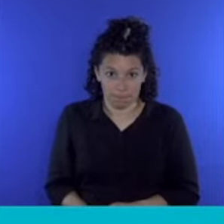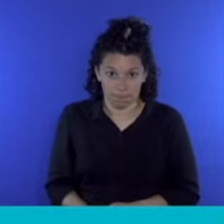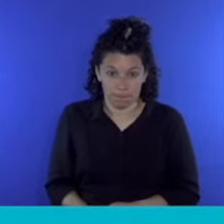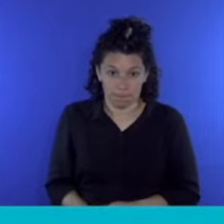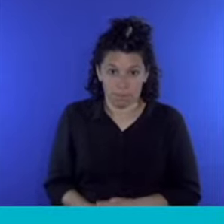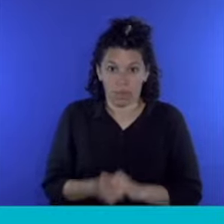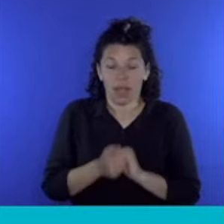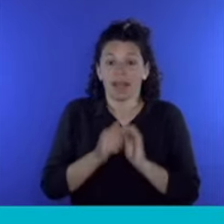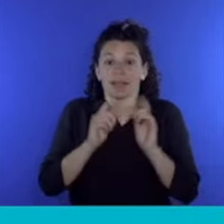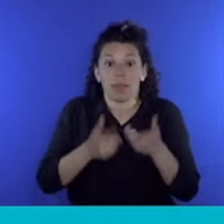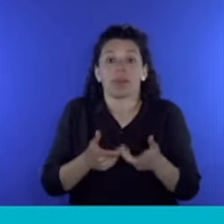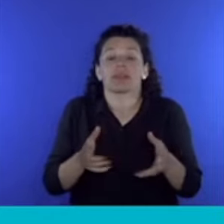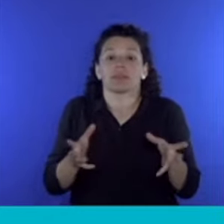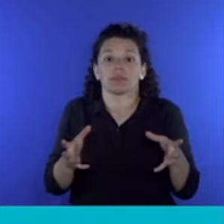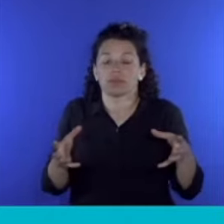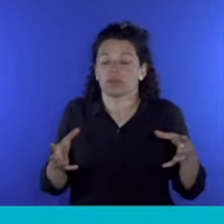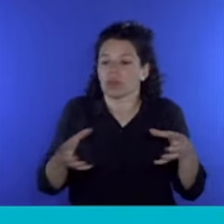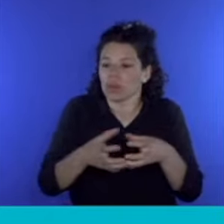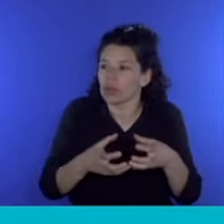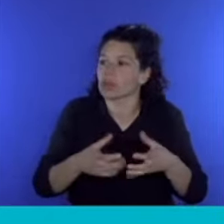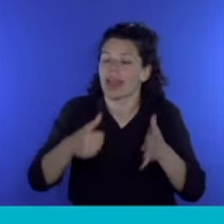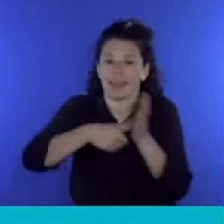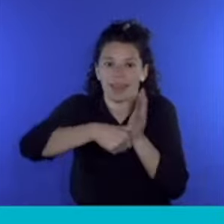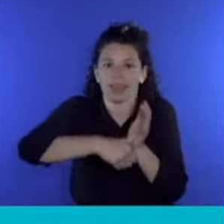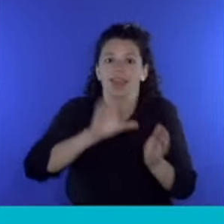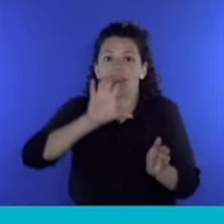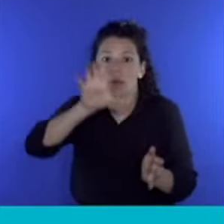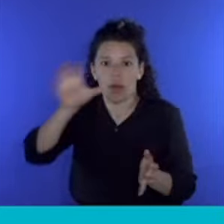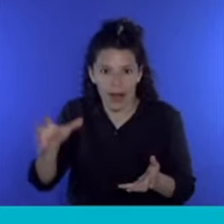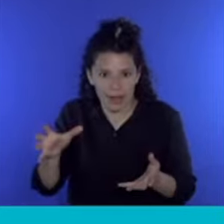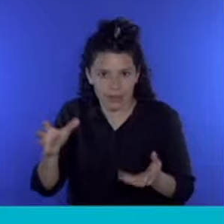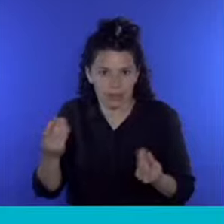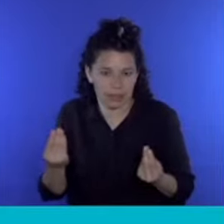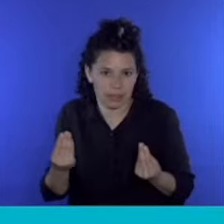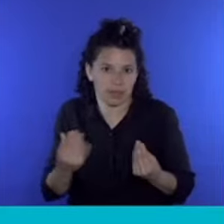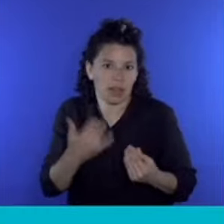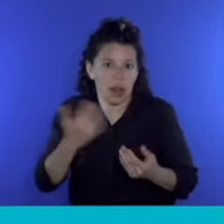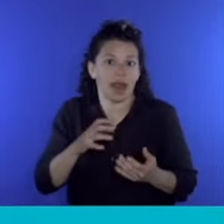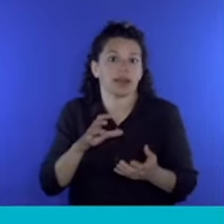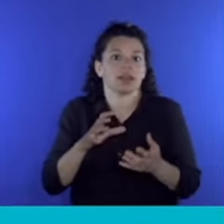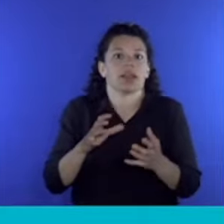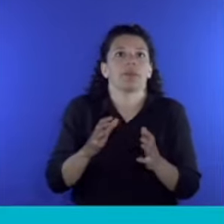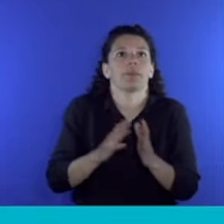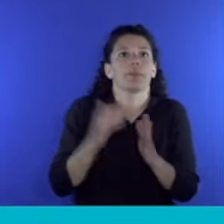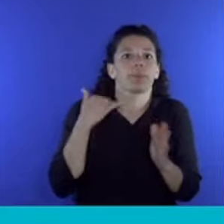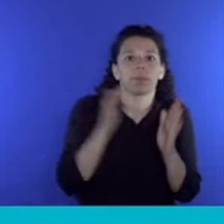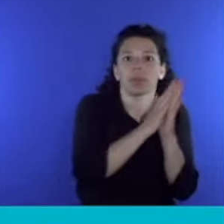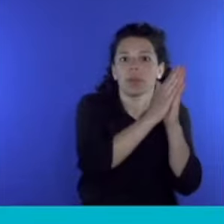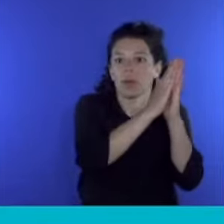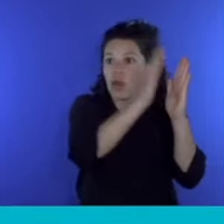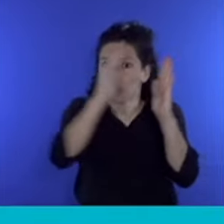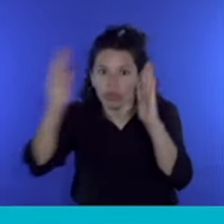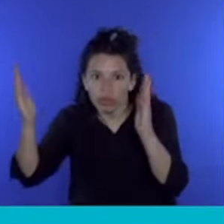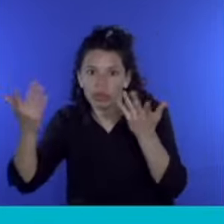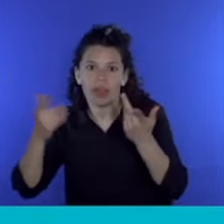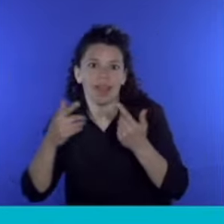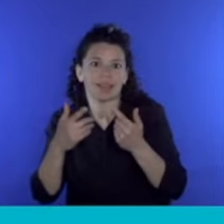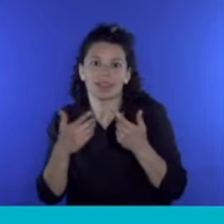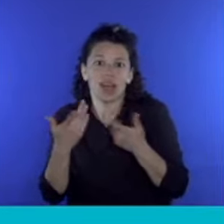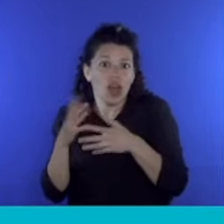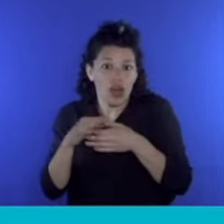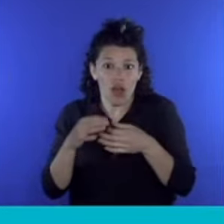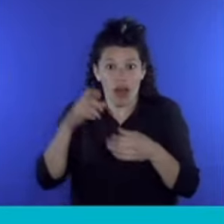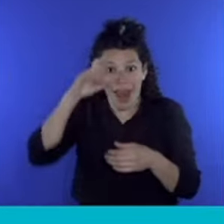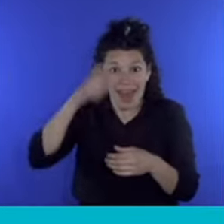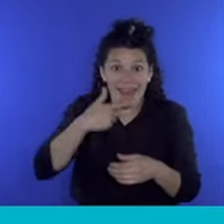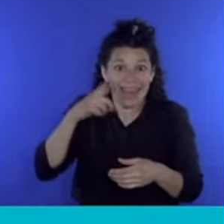La colección Identidades Bonaerenses y el hecho de que haya bibliotecas de literatura no tiene nada que ver con la ESI. Pero evidentemente los